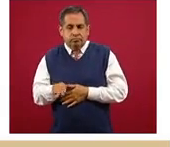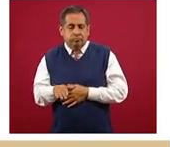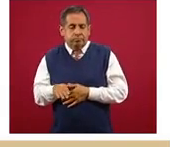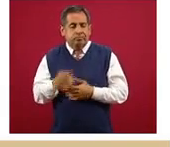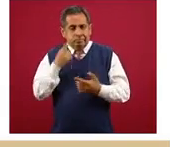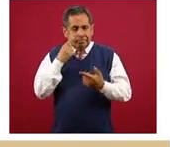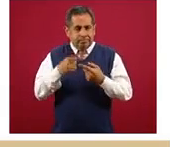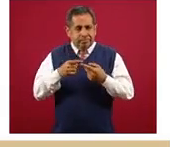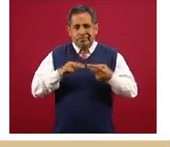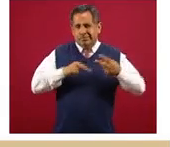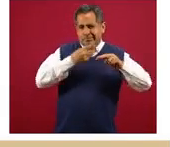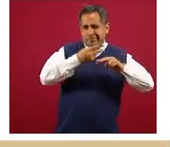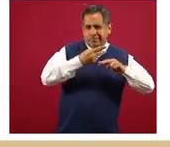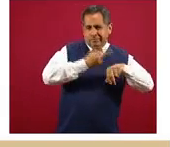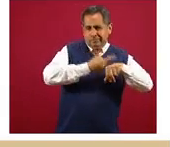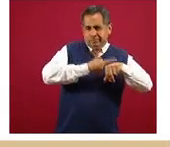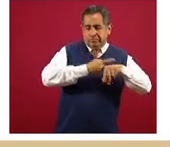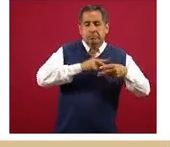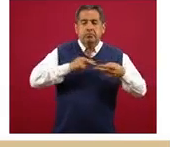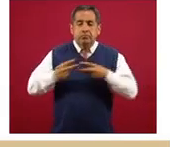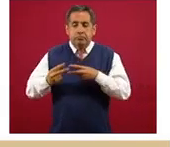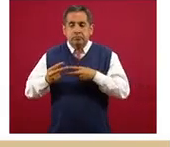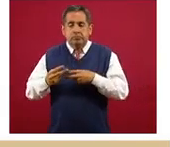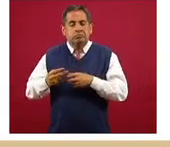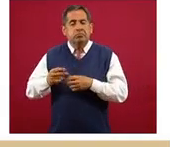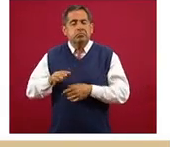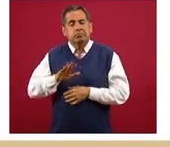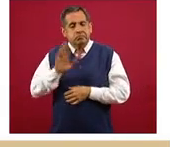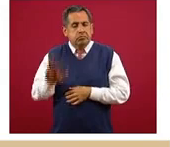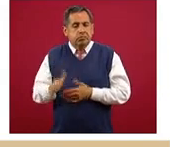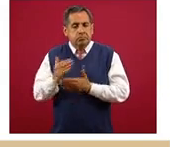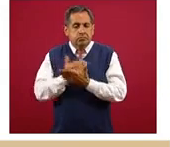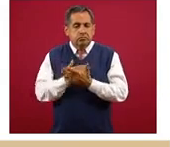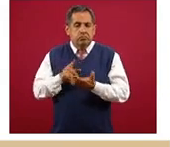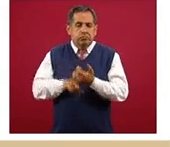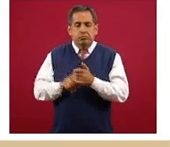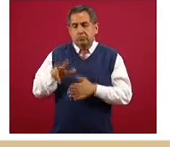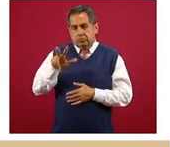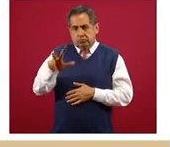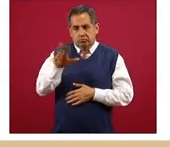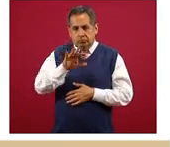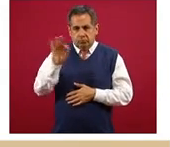aquí realmente es menor en relación a las defunciones, el 18%.